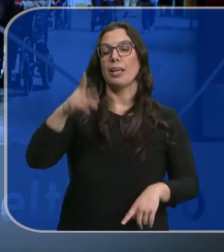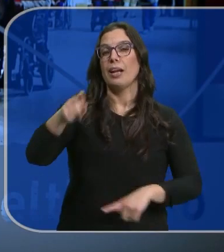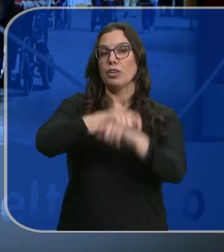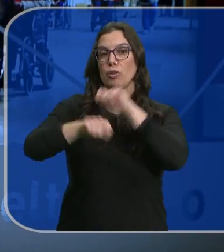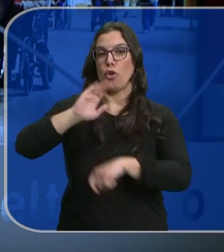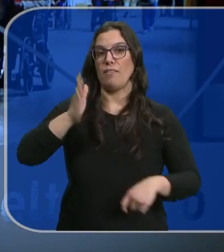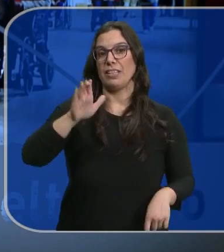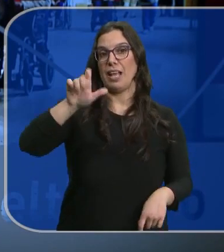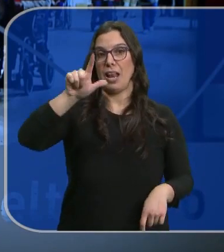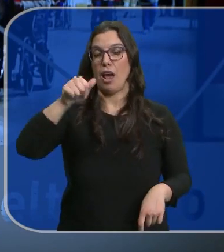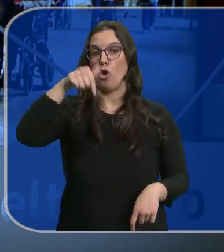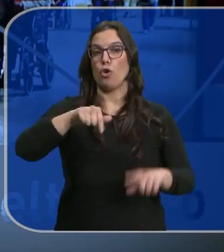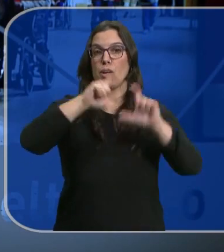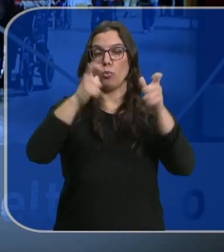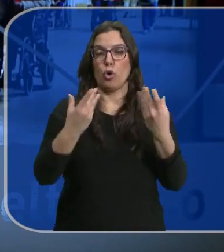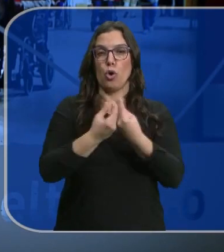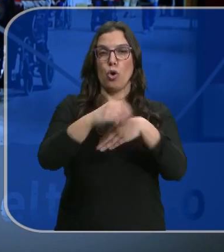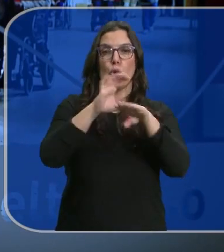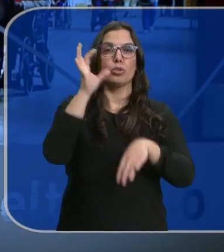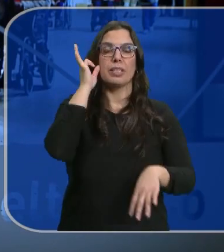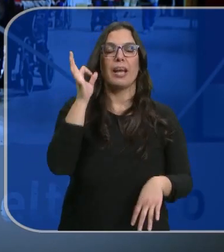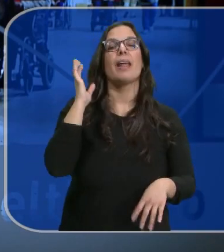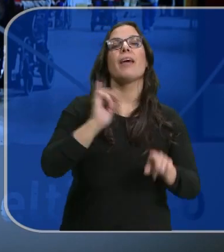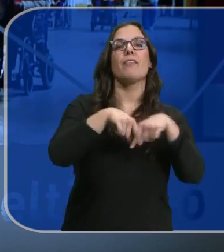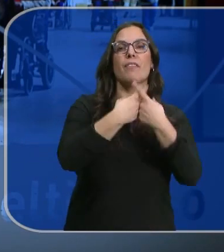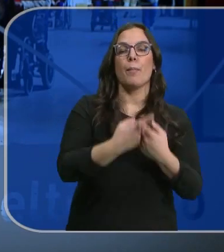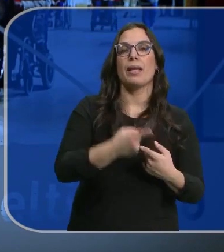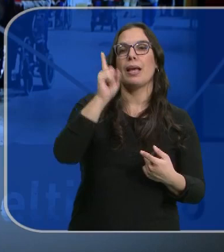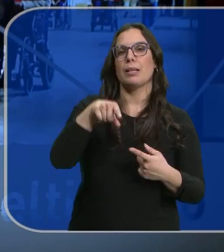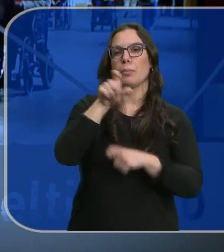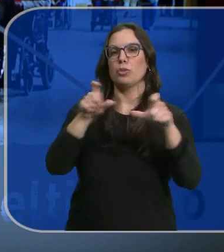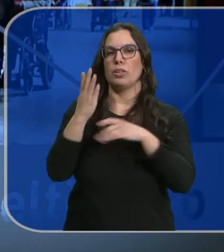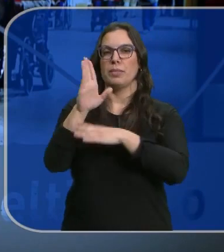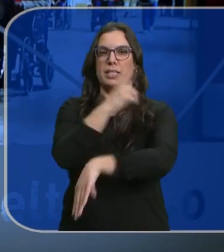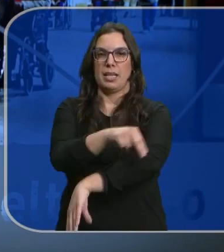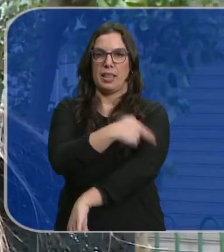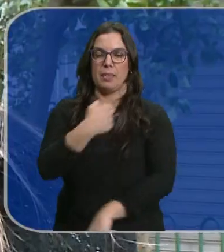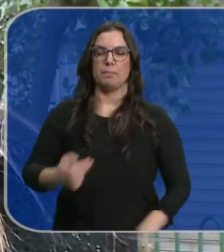ELA tras la reunión hoy con la consejera de Familia y con representantes de Sanidad.